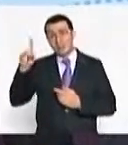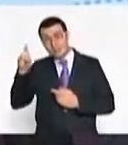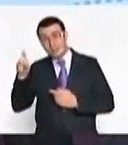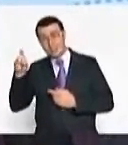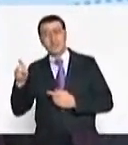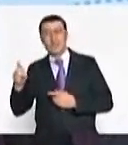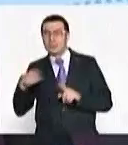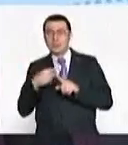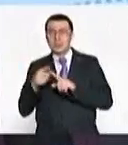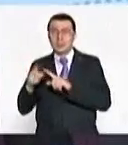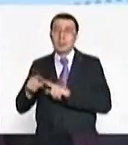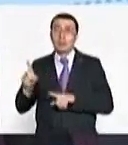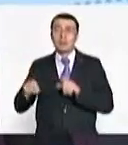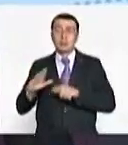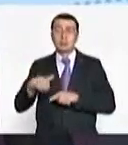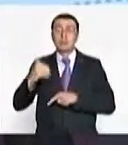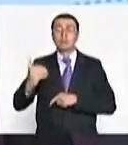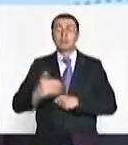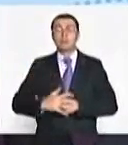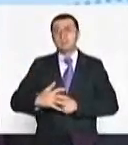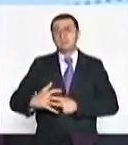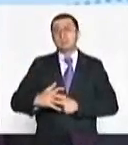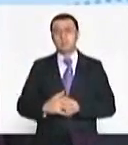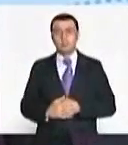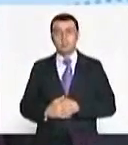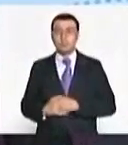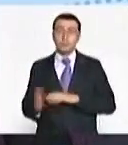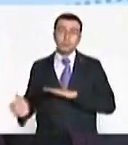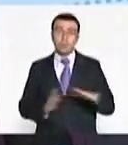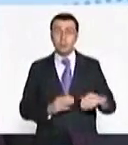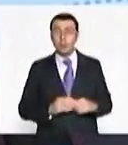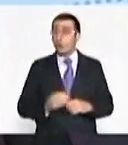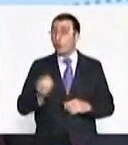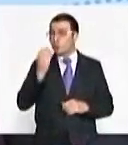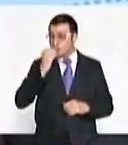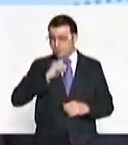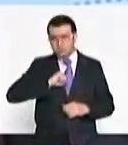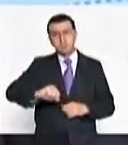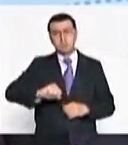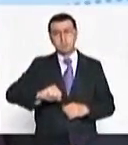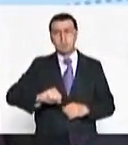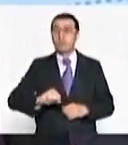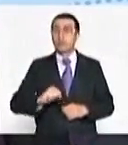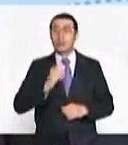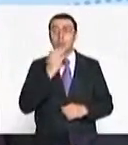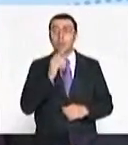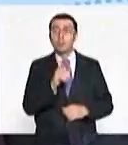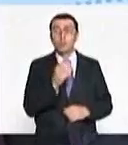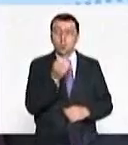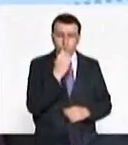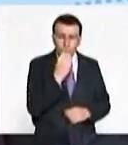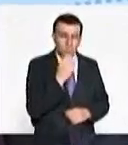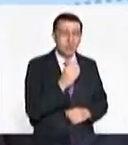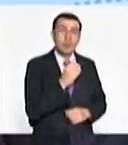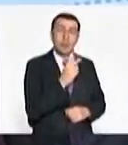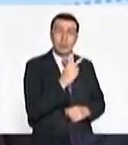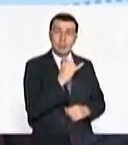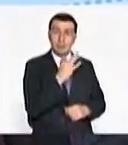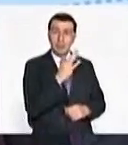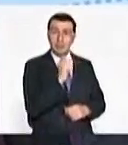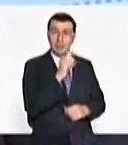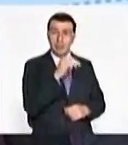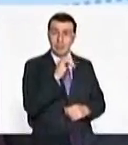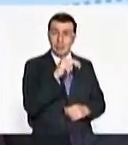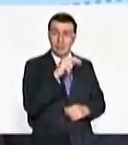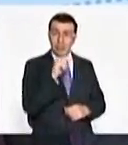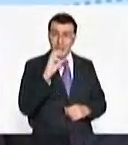una manera que son proinflamatoria. Las vitaminas, piensen muy bien en las vitaminas que uno come. Cuando yo me como la vitamina C que tiene una naranja, y